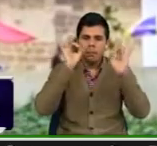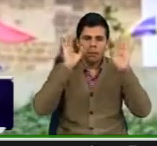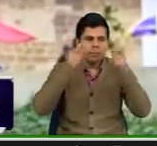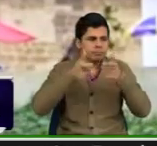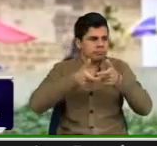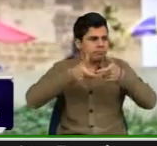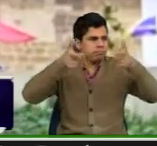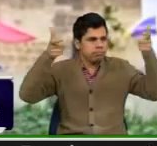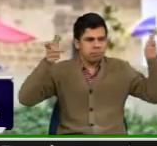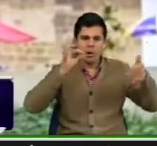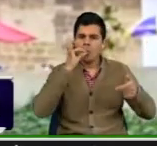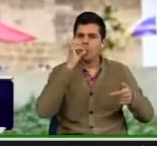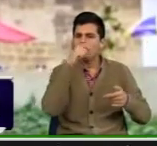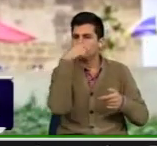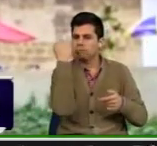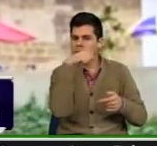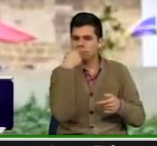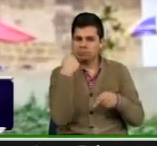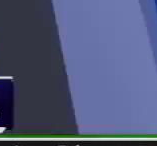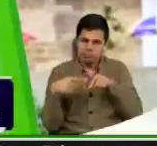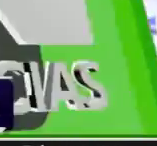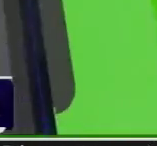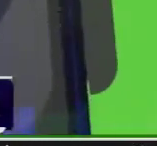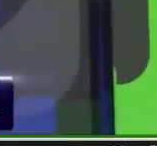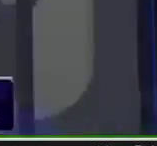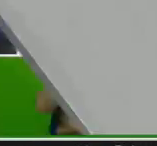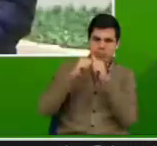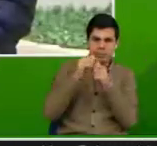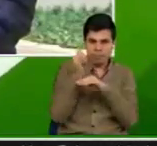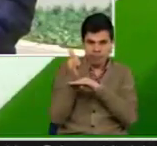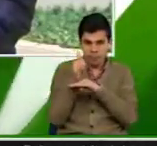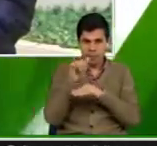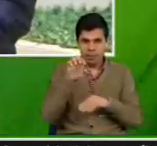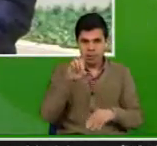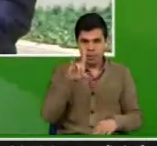estadísticas en el consumo de drogas y alcohol. Con la cámara